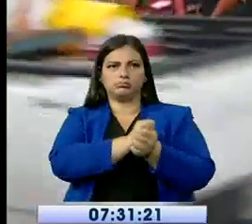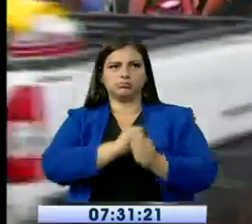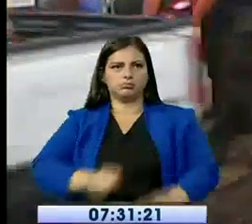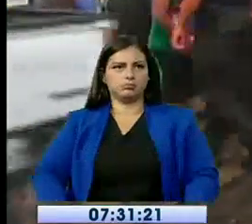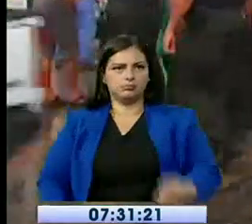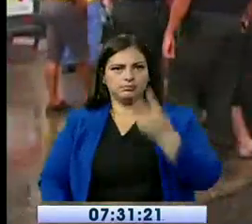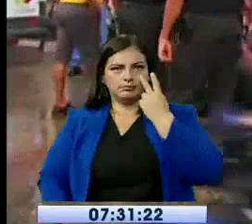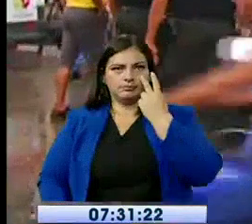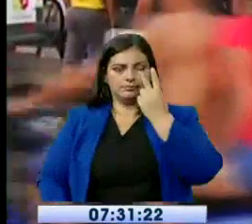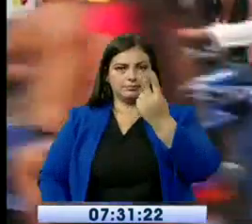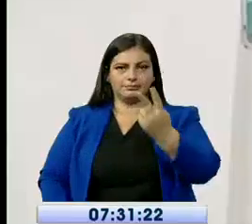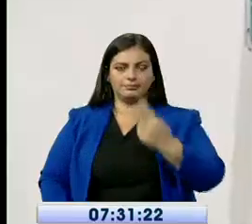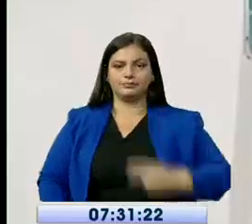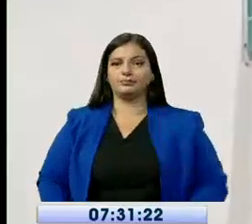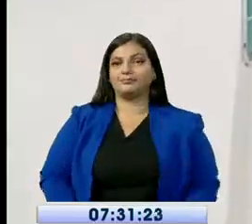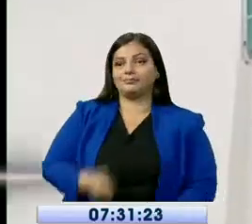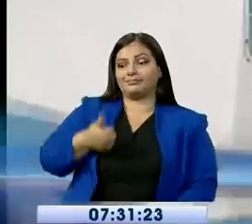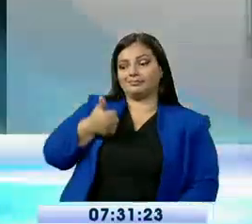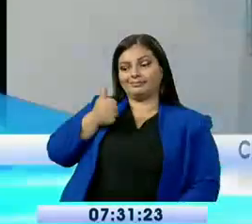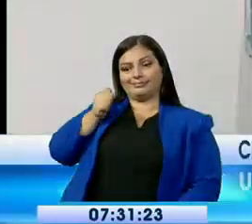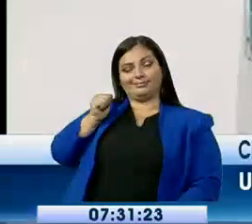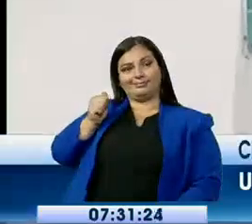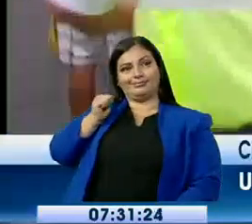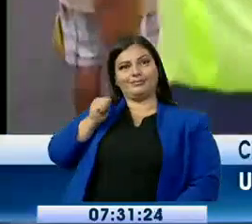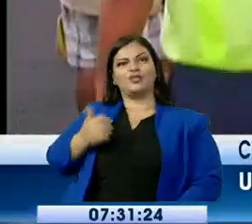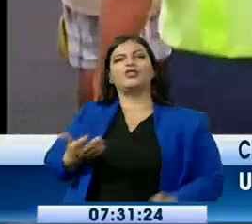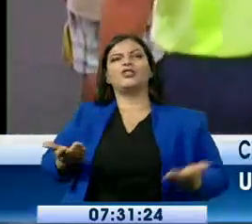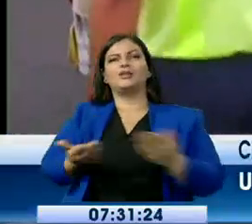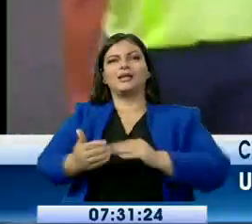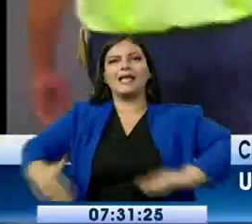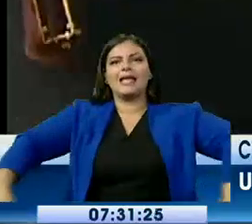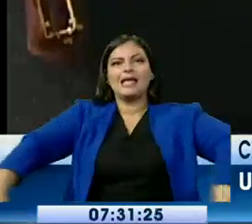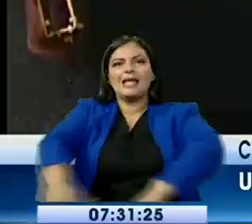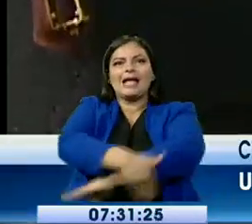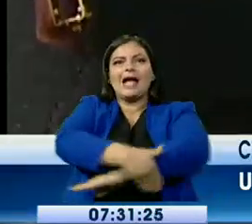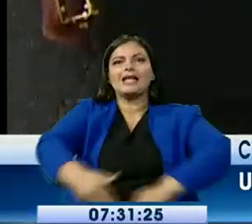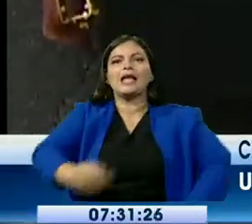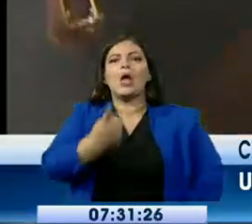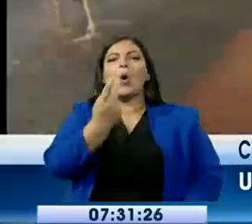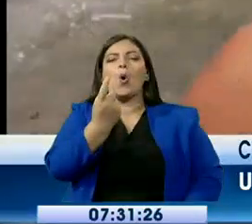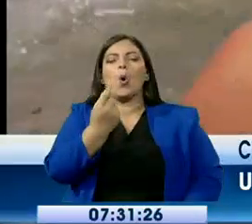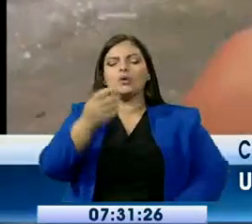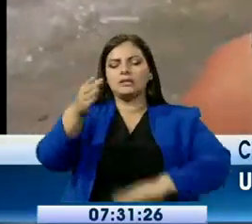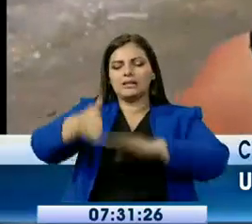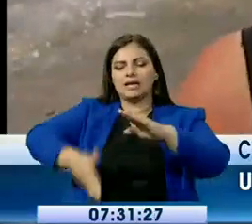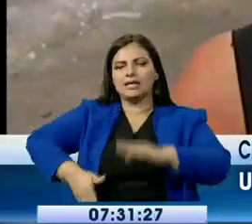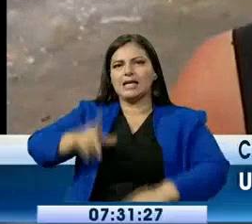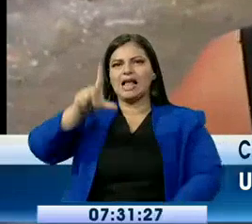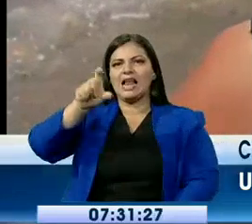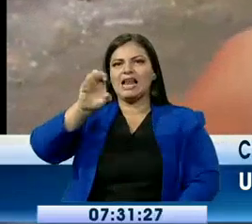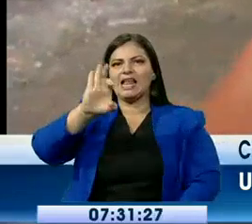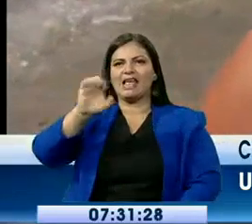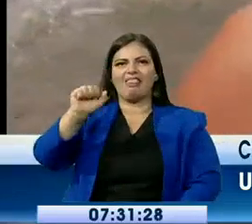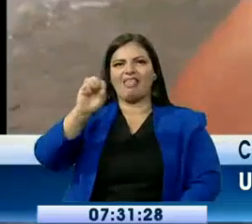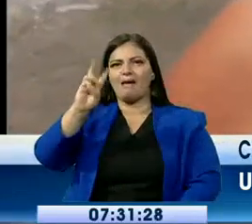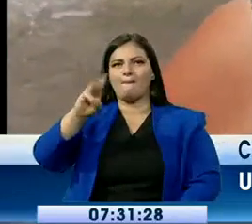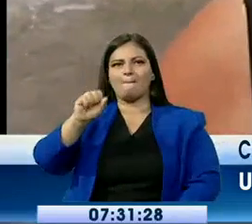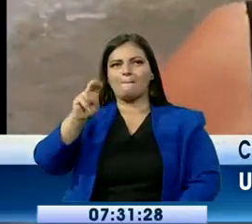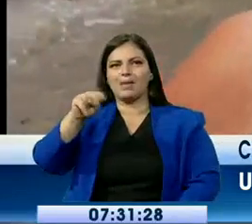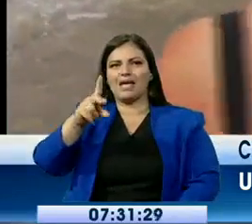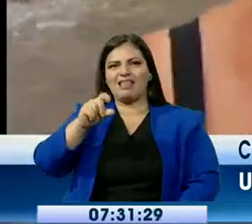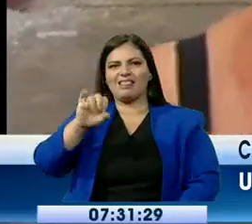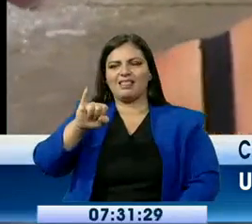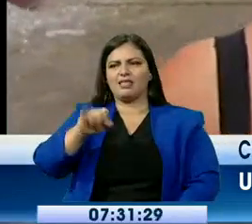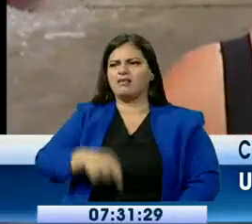El último día del feriado, pero en la 11 Ileta Mendi. Algo empañó el carnaval. El culpable fue ese carro, no fue el otro.